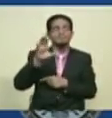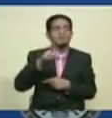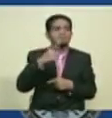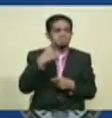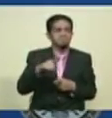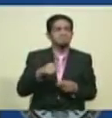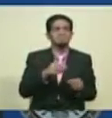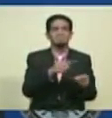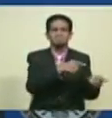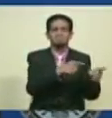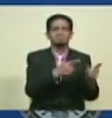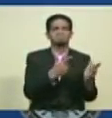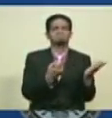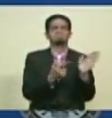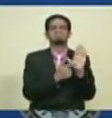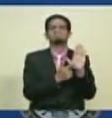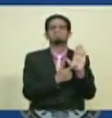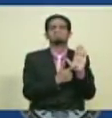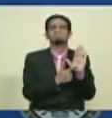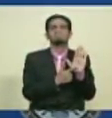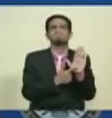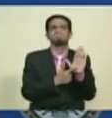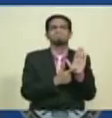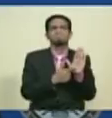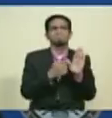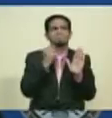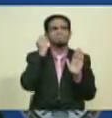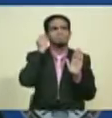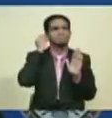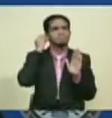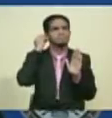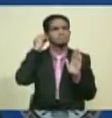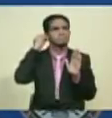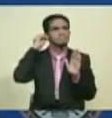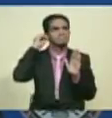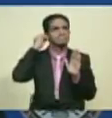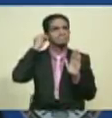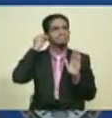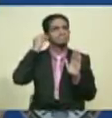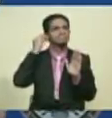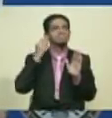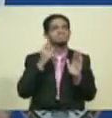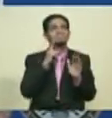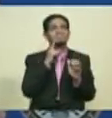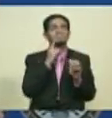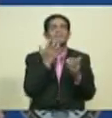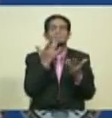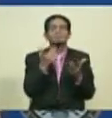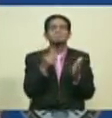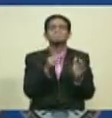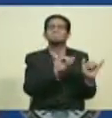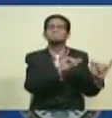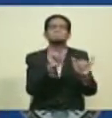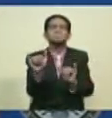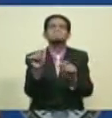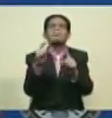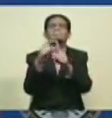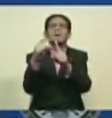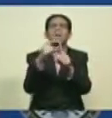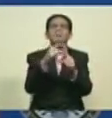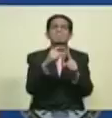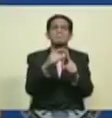Democrática, pero lo sacaron de la resolución, lo sacaron de aquí. Ahí está, se repiten las mismas palabras del